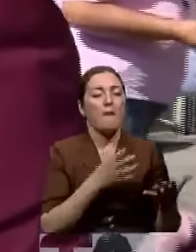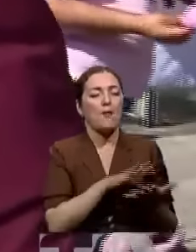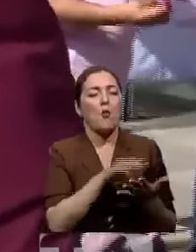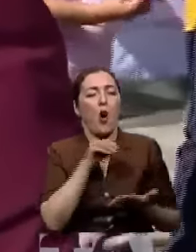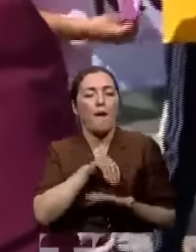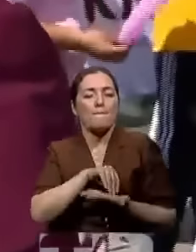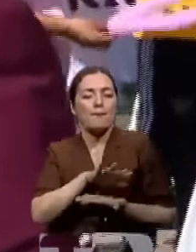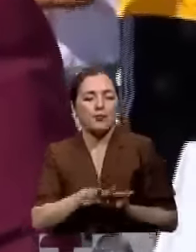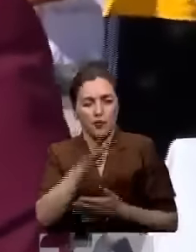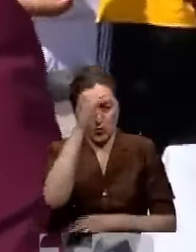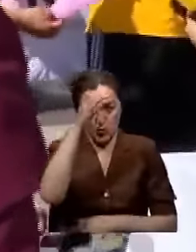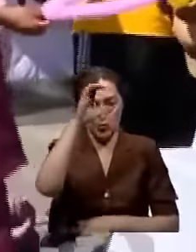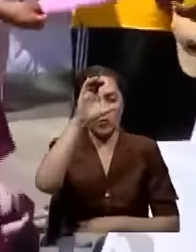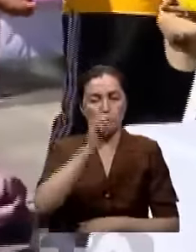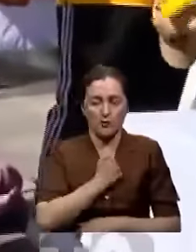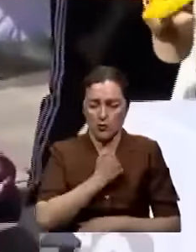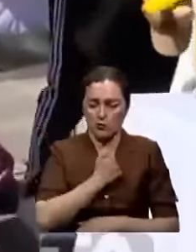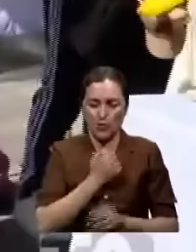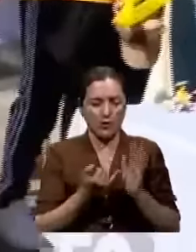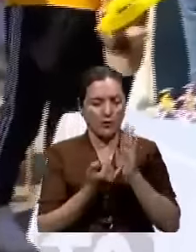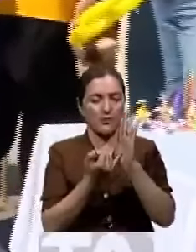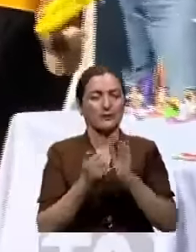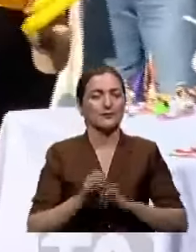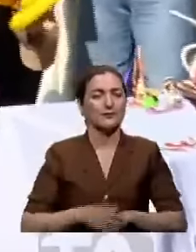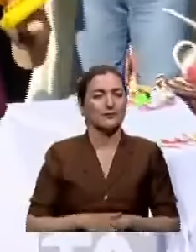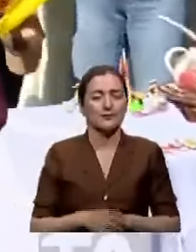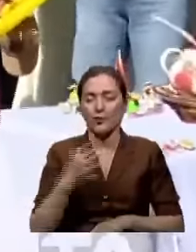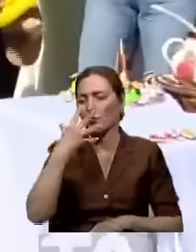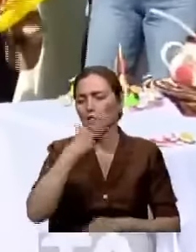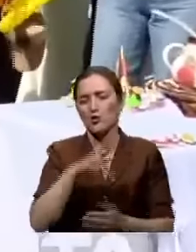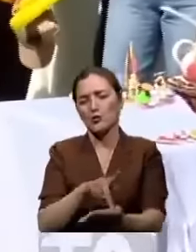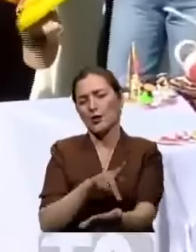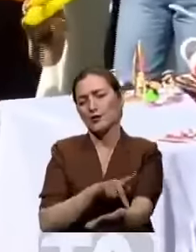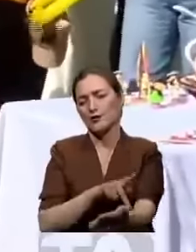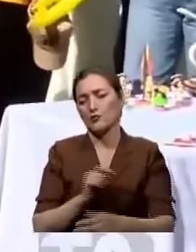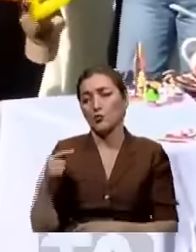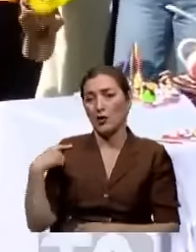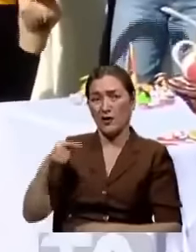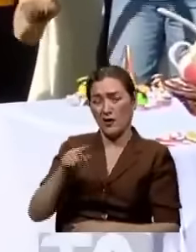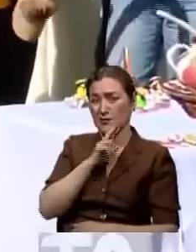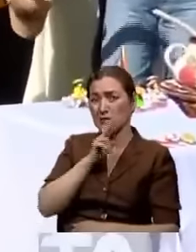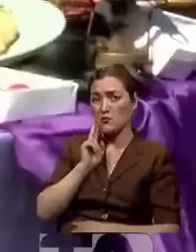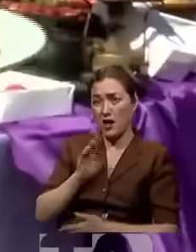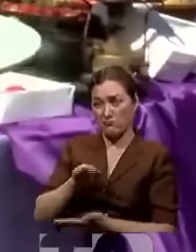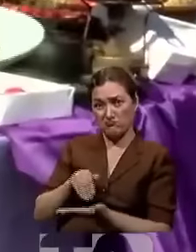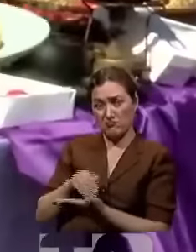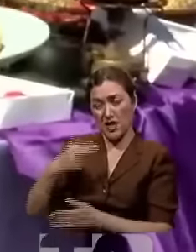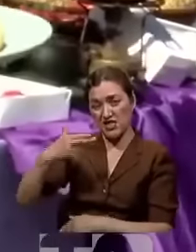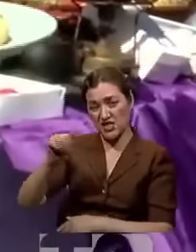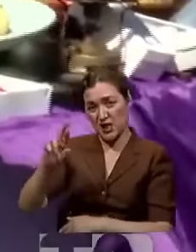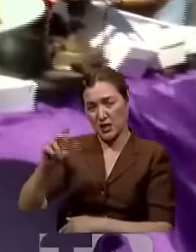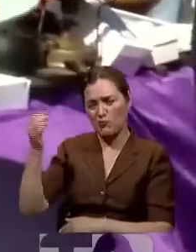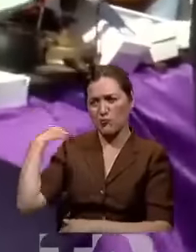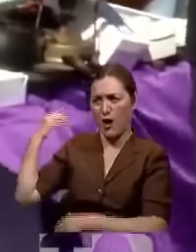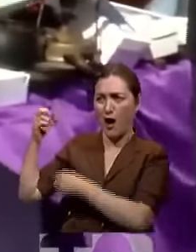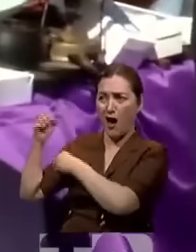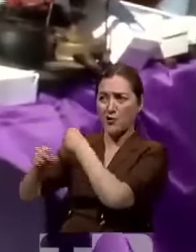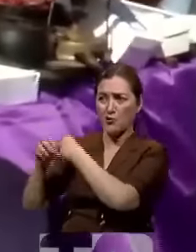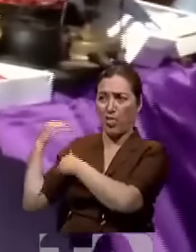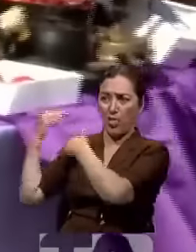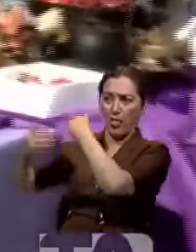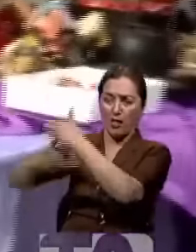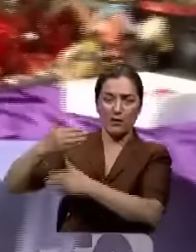Tenemos las chagras y las guarmis que están ahí. Qué lindo que es rescatar, y ustedes lo vienen haciendo hace muchos años. Vamos a entregar las guaguas, por favor,